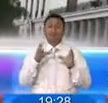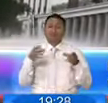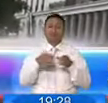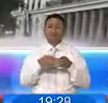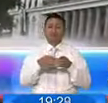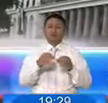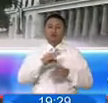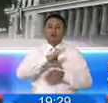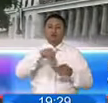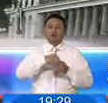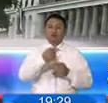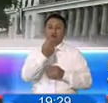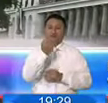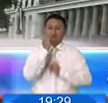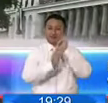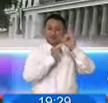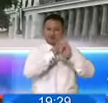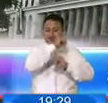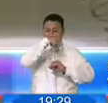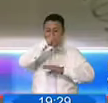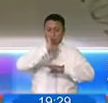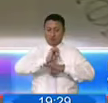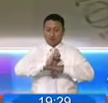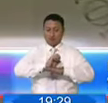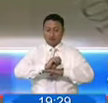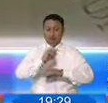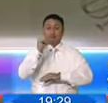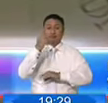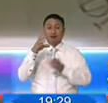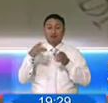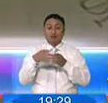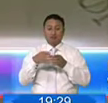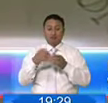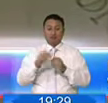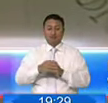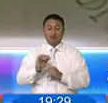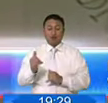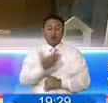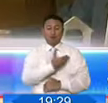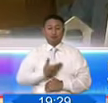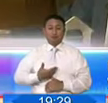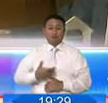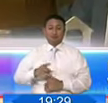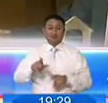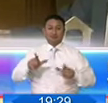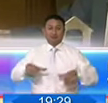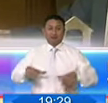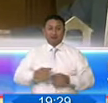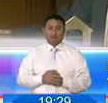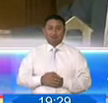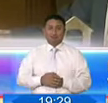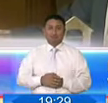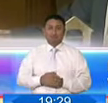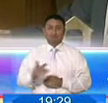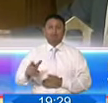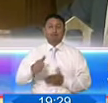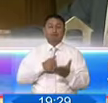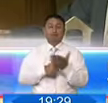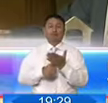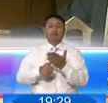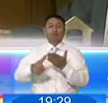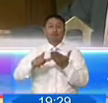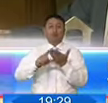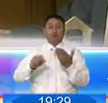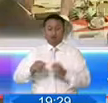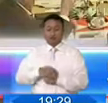del fondo monetario internacional al ecuador en su primera misión bajo el gobierno de lenin moreno el ministro de finanzas- richard martínez en una